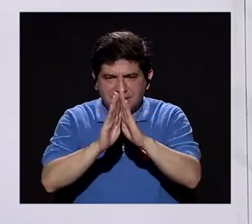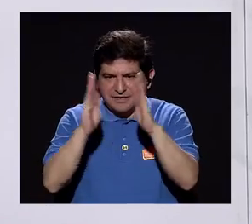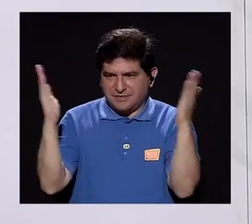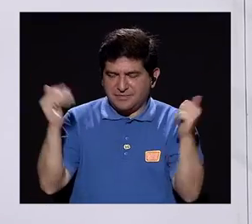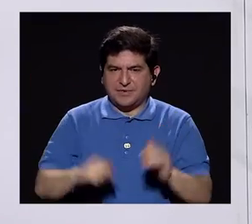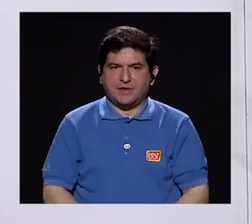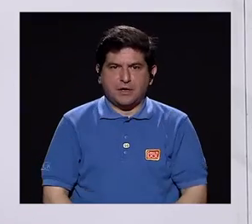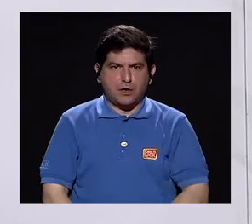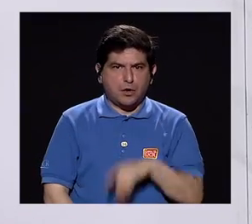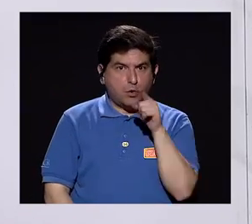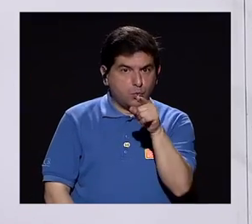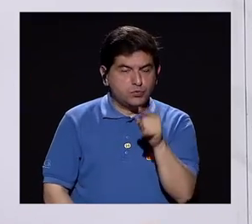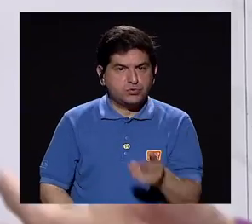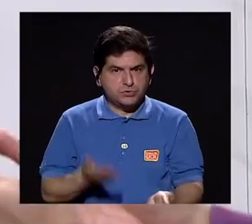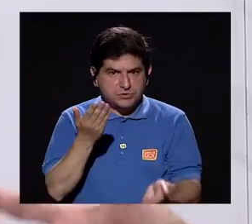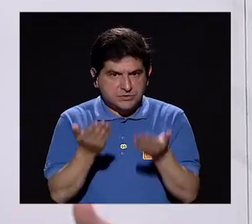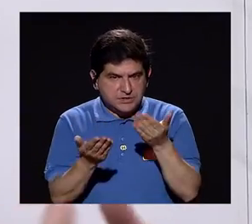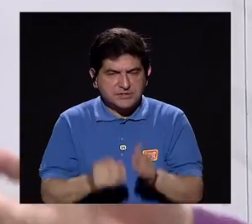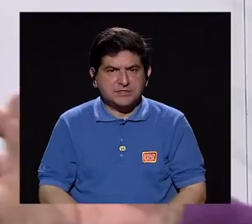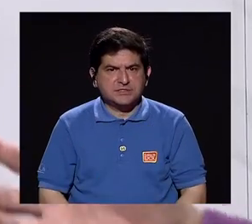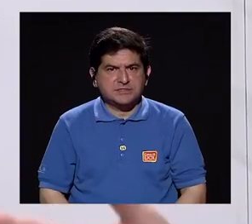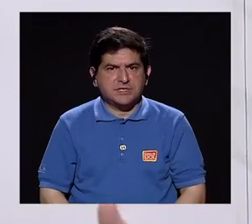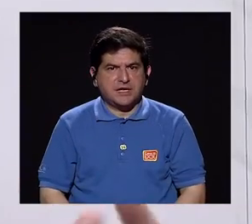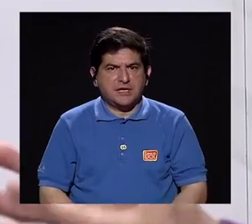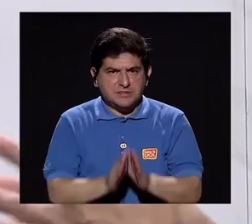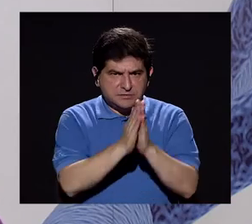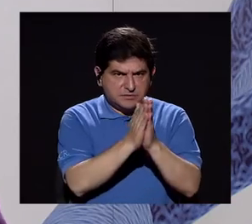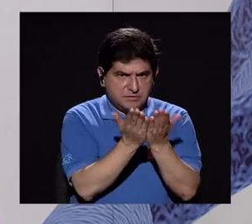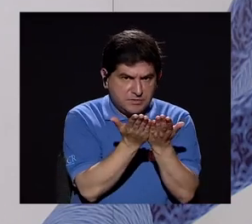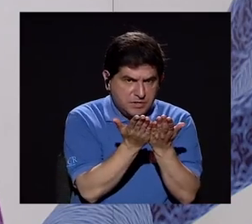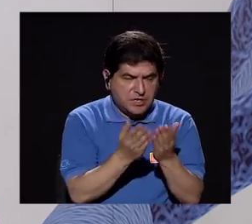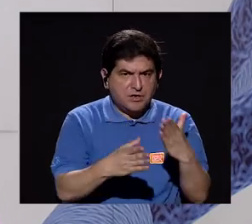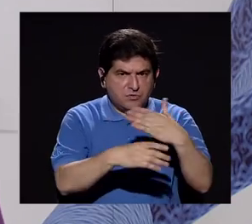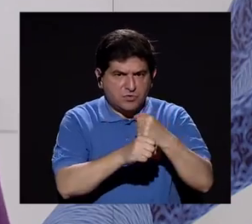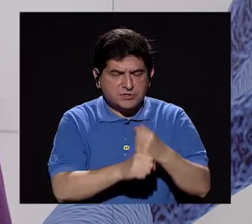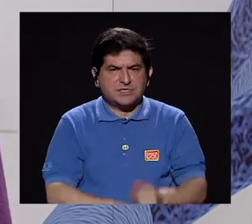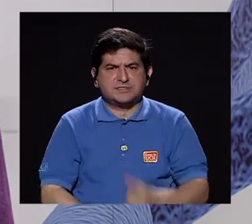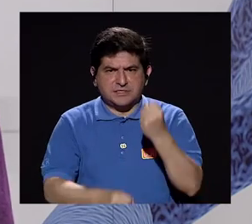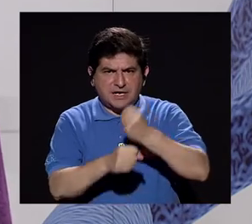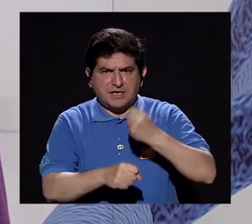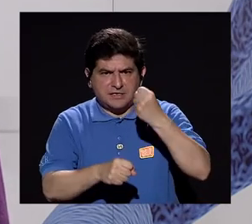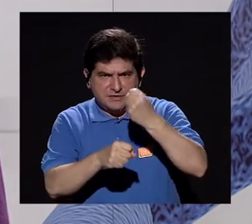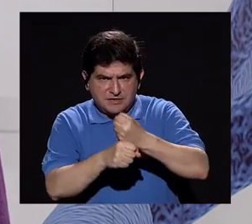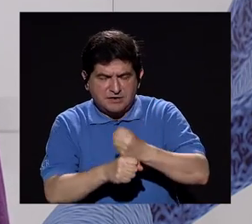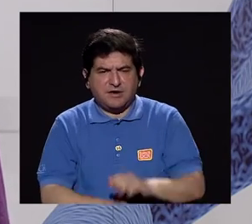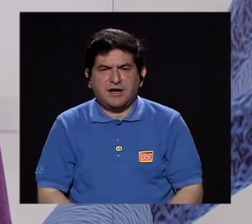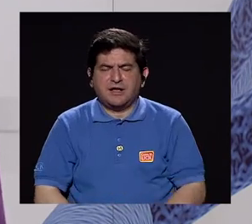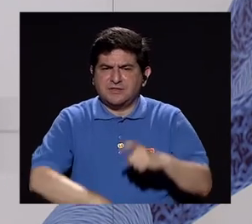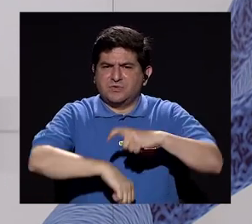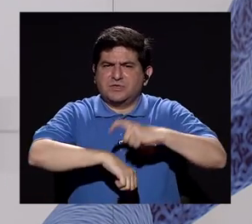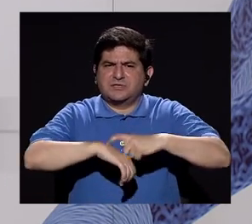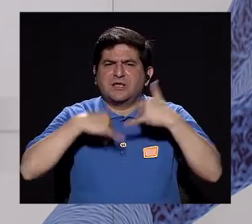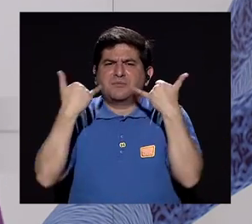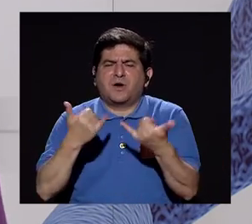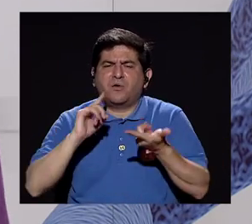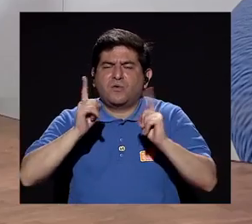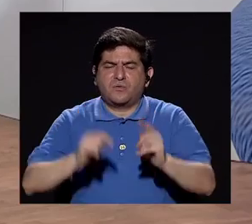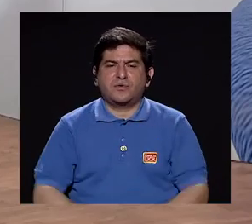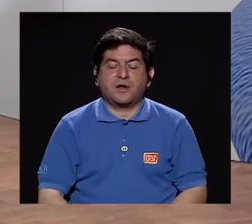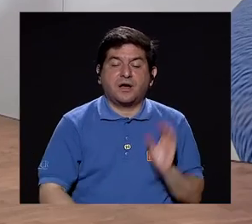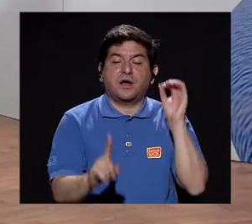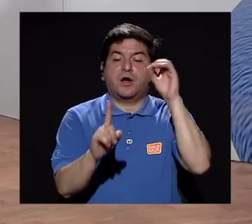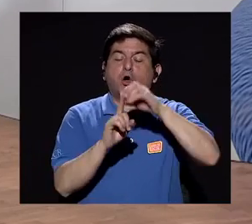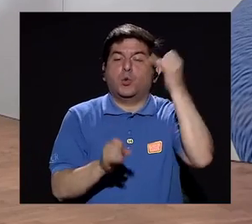que hay que ampliar entiendo que ustedes están generando manuales y ese tipo de obras didácticas en qué fase se encuentran